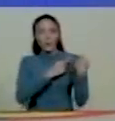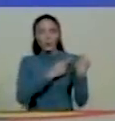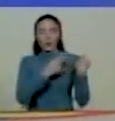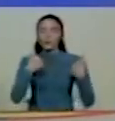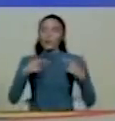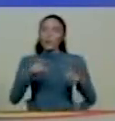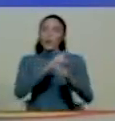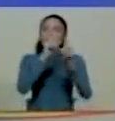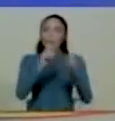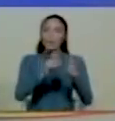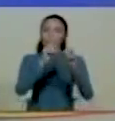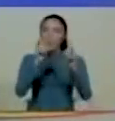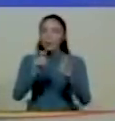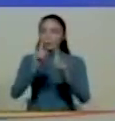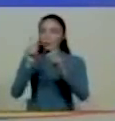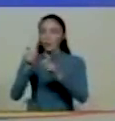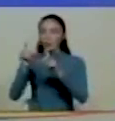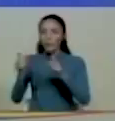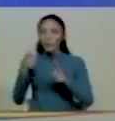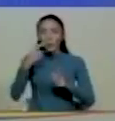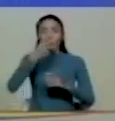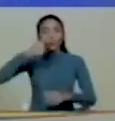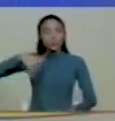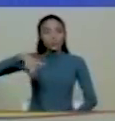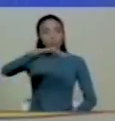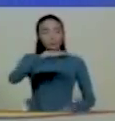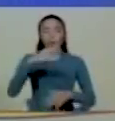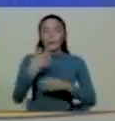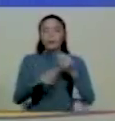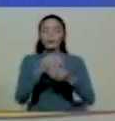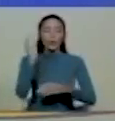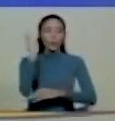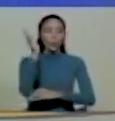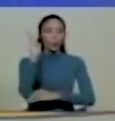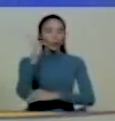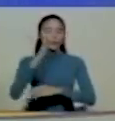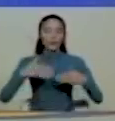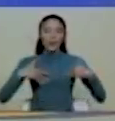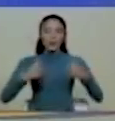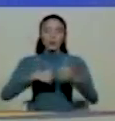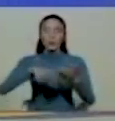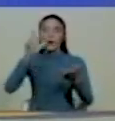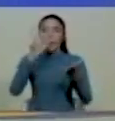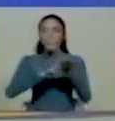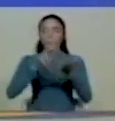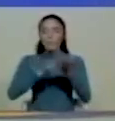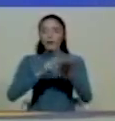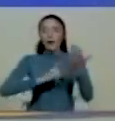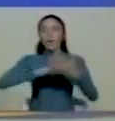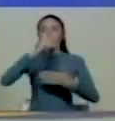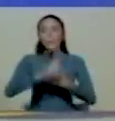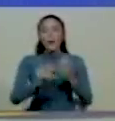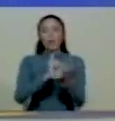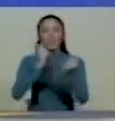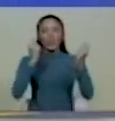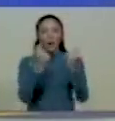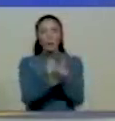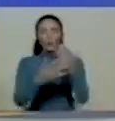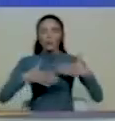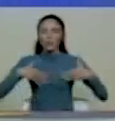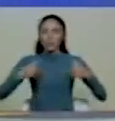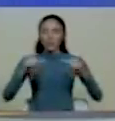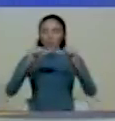nacional que concluya en un gran congreso de la salud venezolana para aprobar el plan de transformación del sistema de